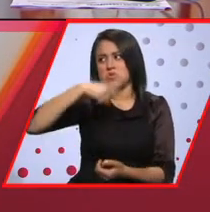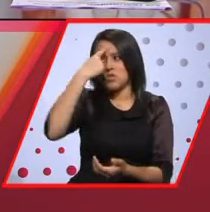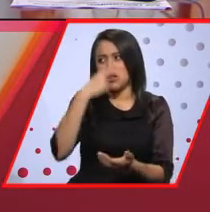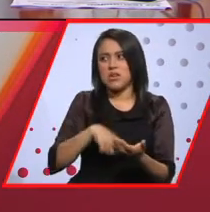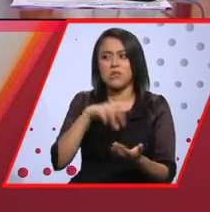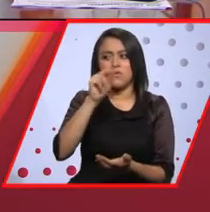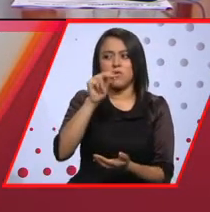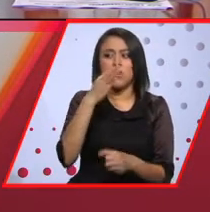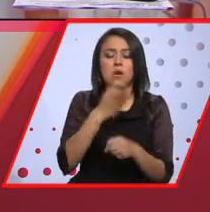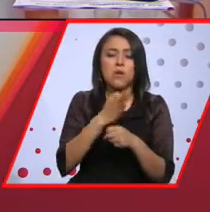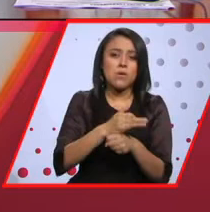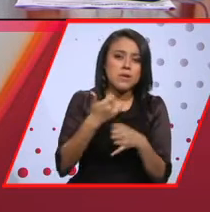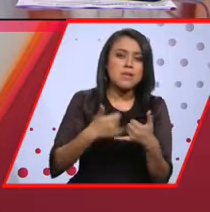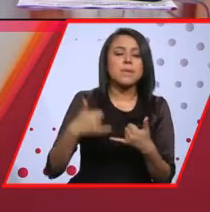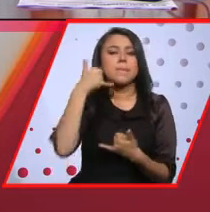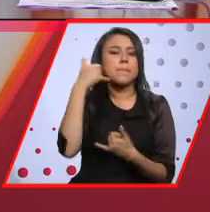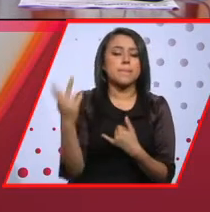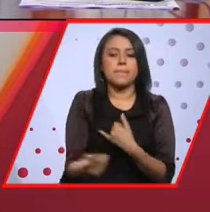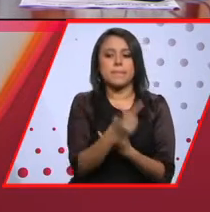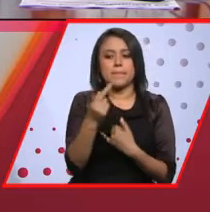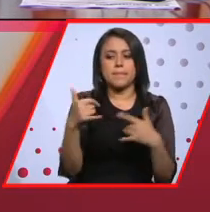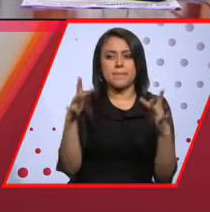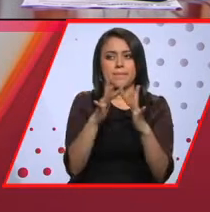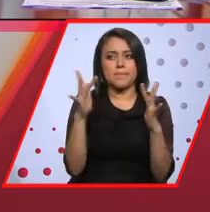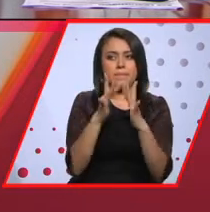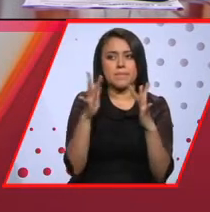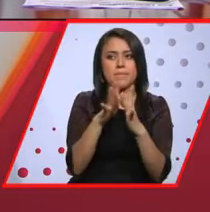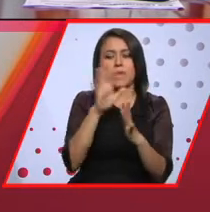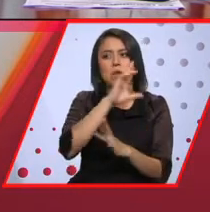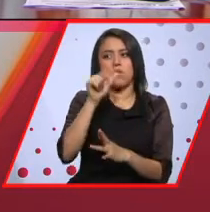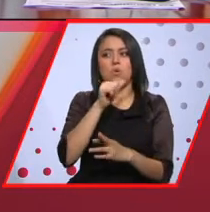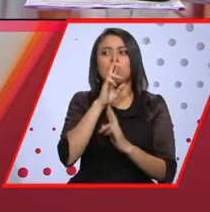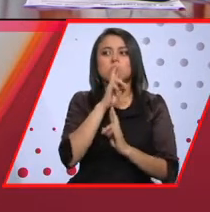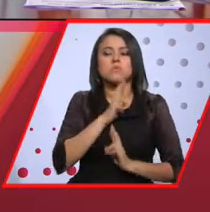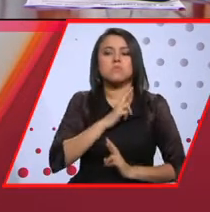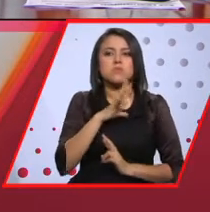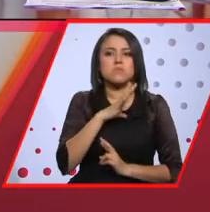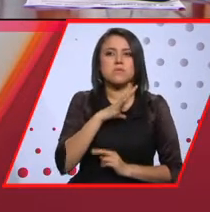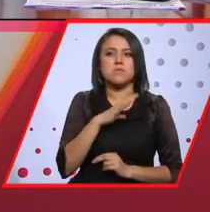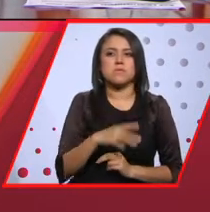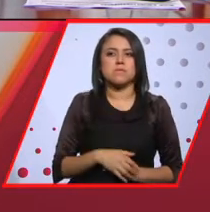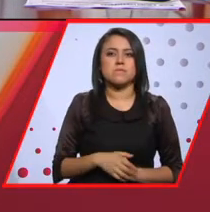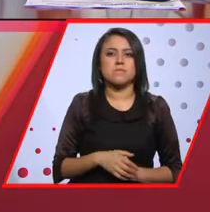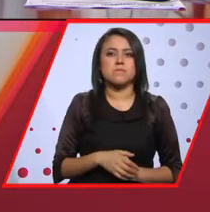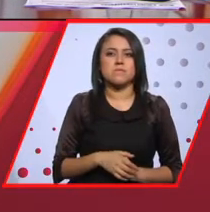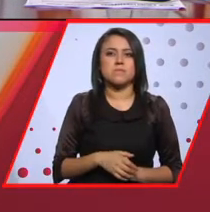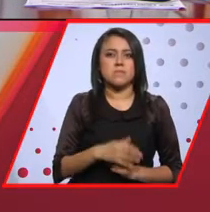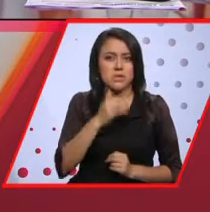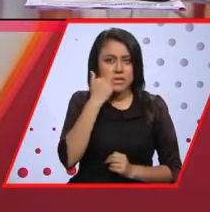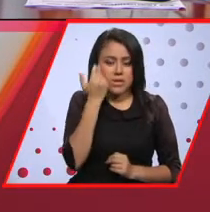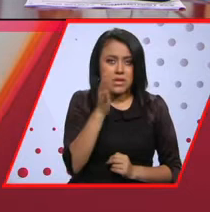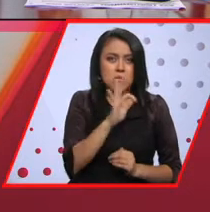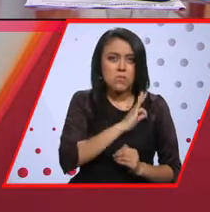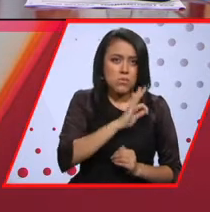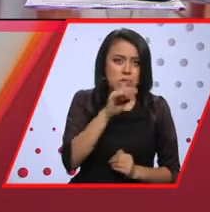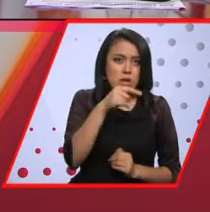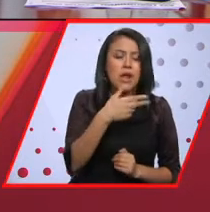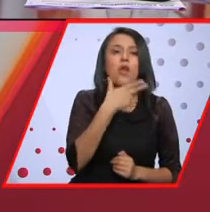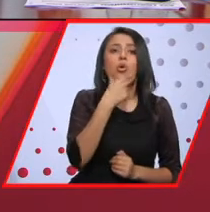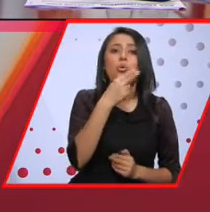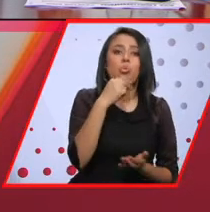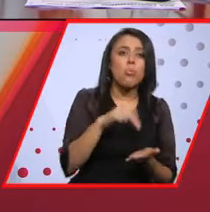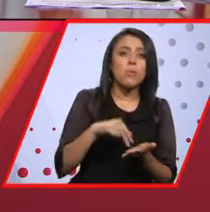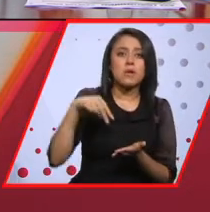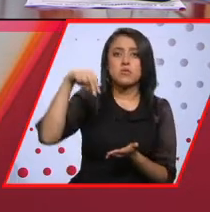creo. Ahorita nos comunicamos y en un momentito le damos una respuesta con mucho gusto, señor. Muy bien. ¿Requieres que suba contigo el señor? Sí, ¿sí? Es tan